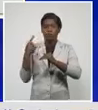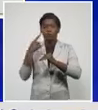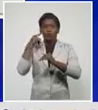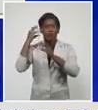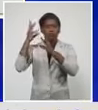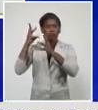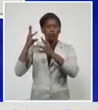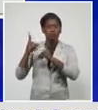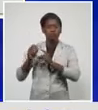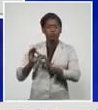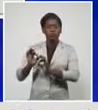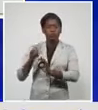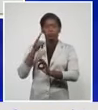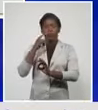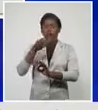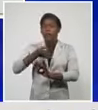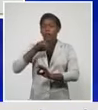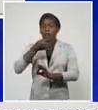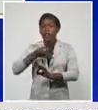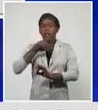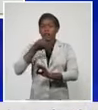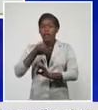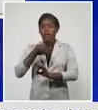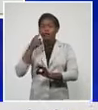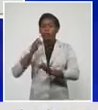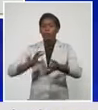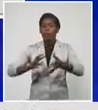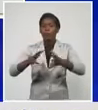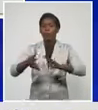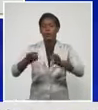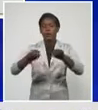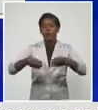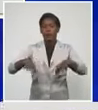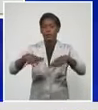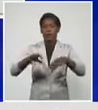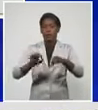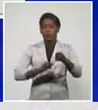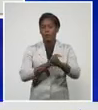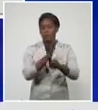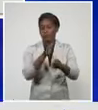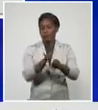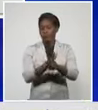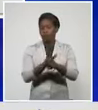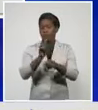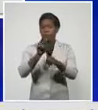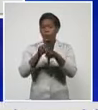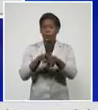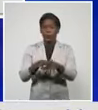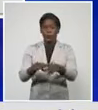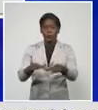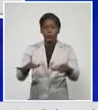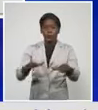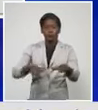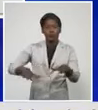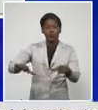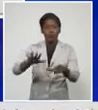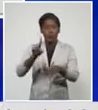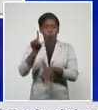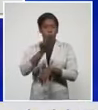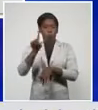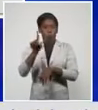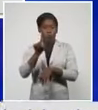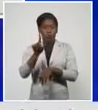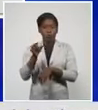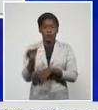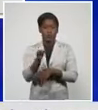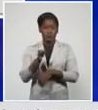representan o expresan la complejidad de la transmisión que presenta esta provincia, donde